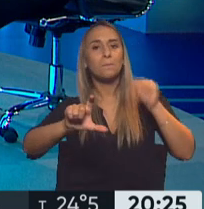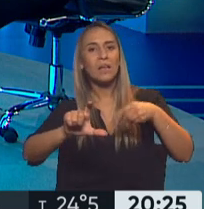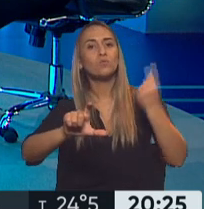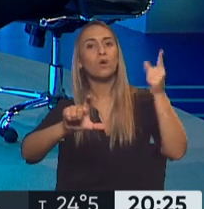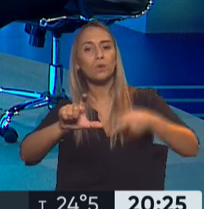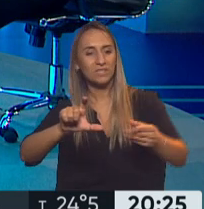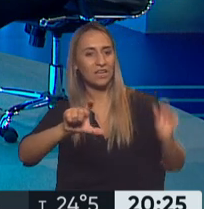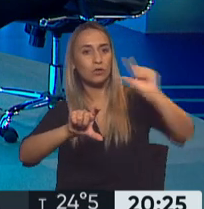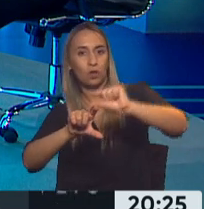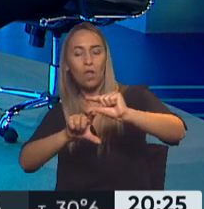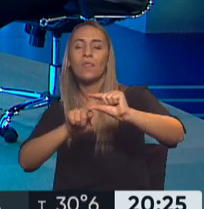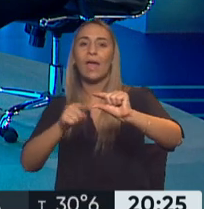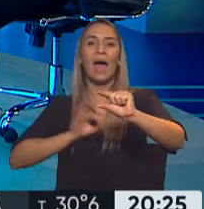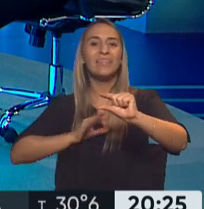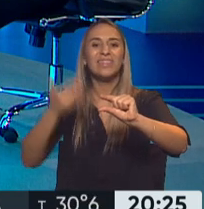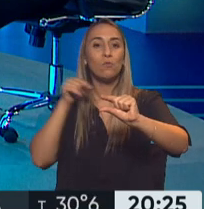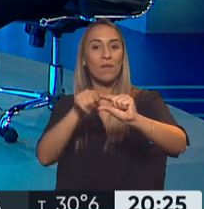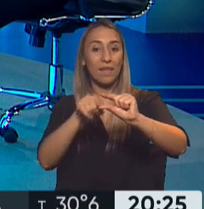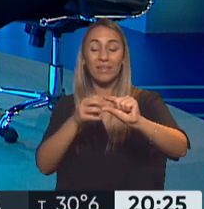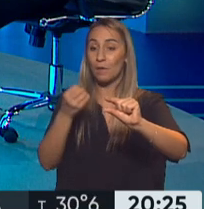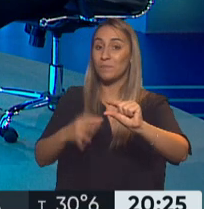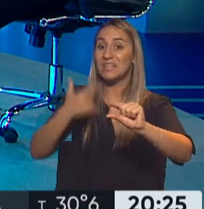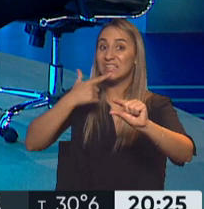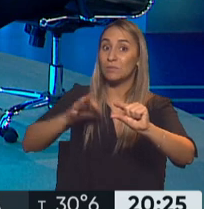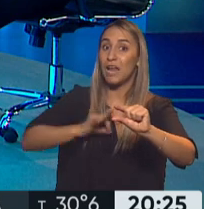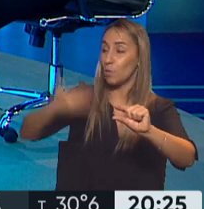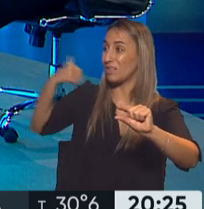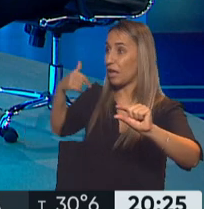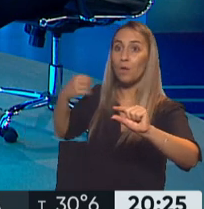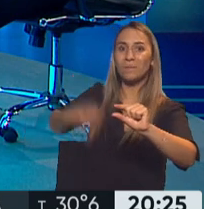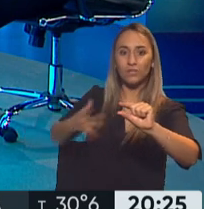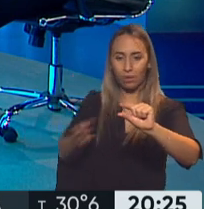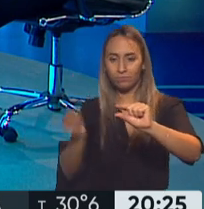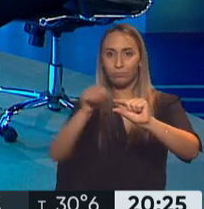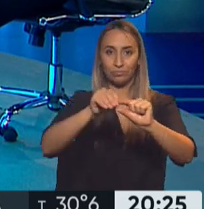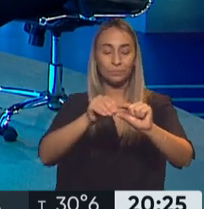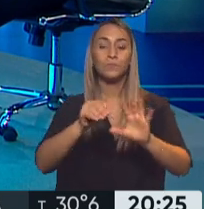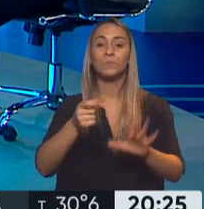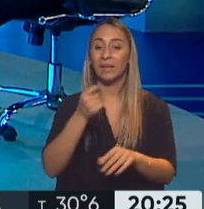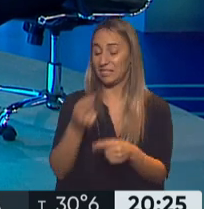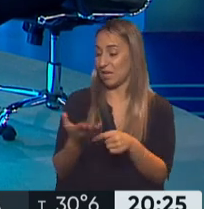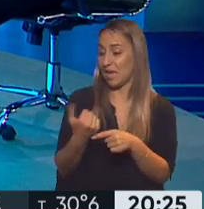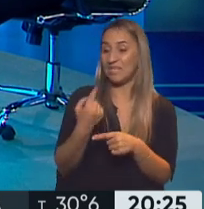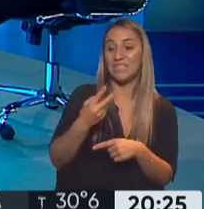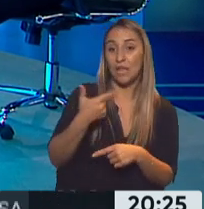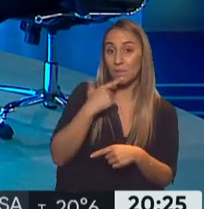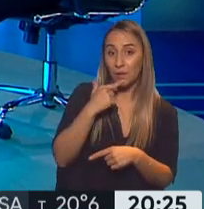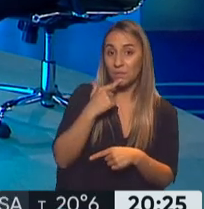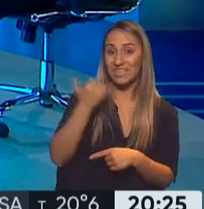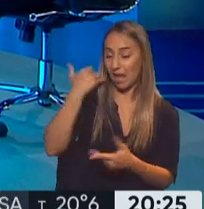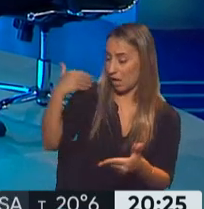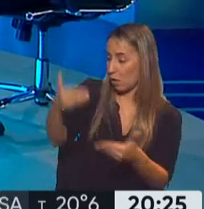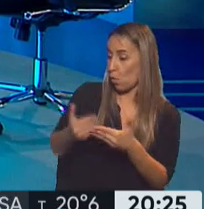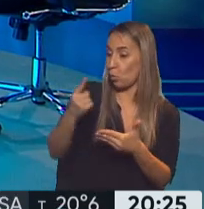comienza a regir desde septiembre del año pasado o sea quienes han cumplido ya en septiembre de 2021 un año